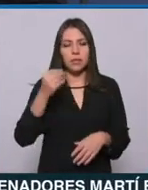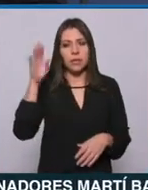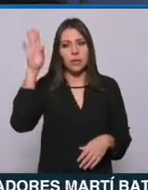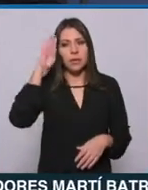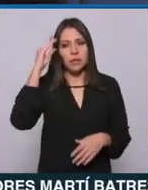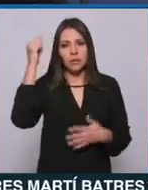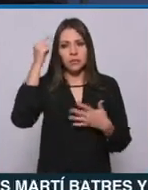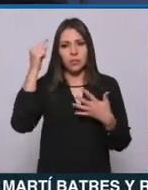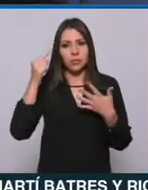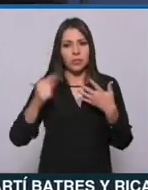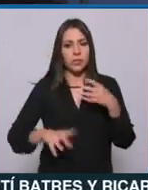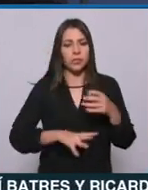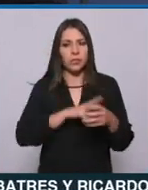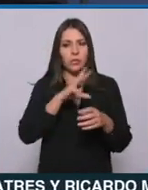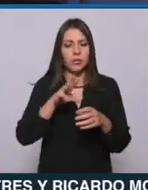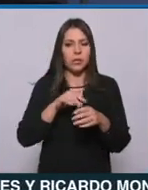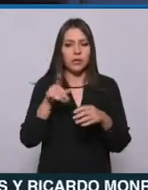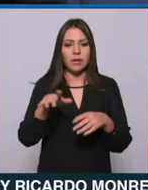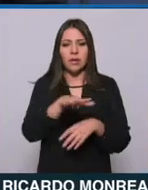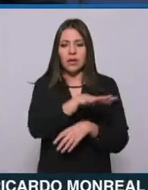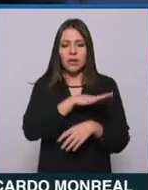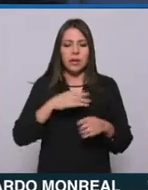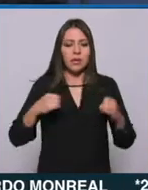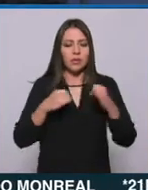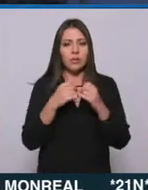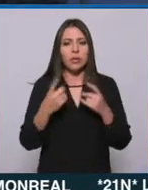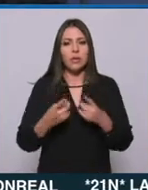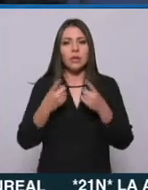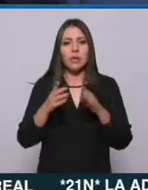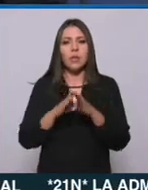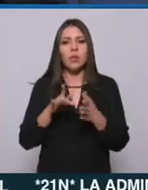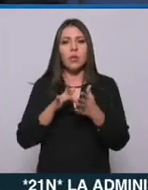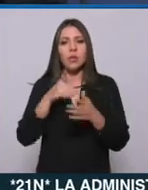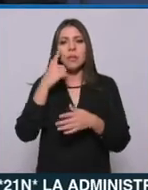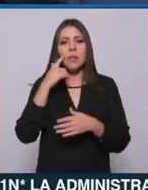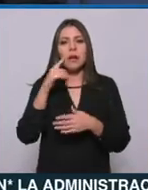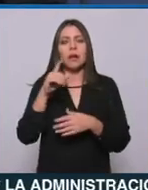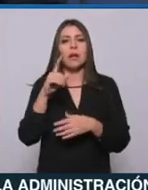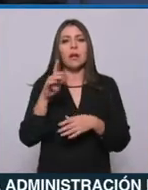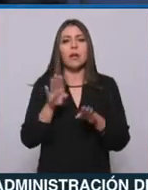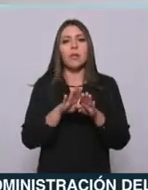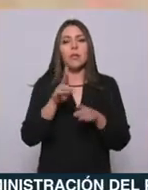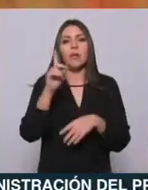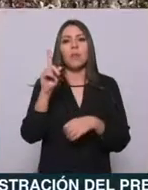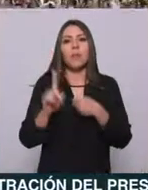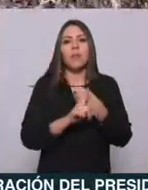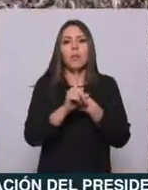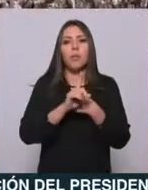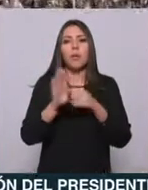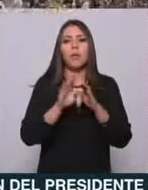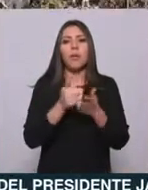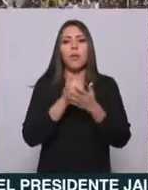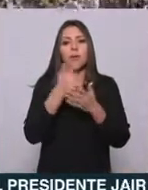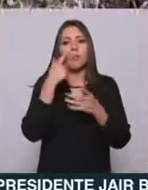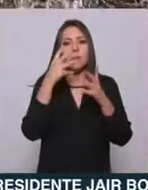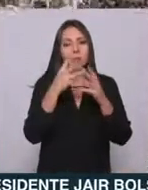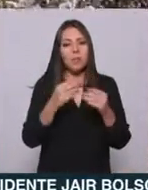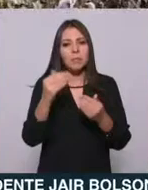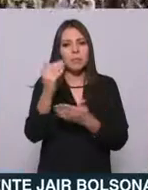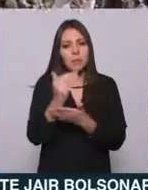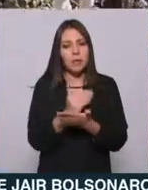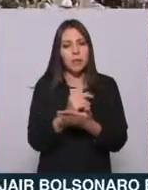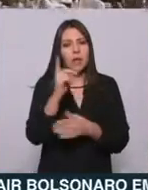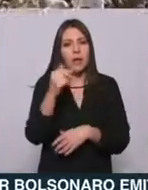aparato institucional que pueda garantizar estas reparaciones a los daños, ¿no? Pero Viridiana, sí, muy bien, pero para ello se necesita que se emita la alerta